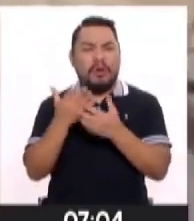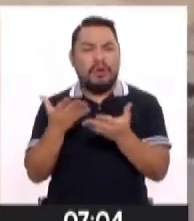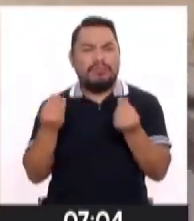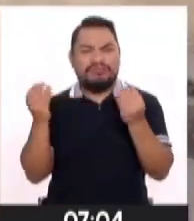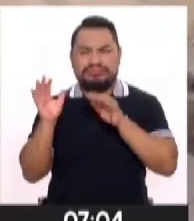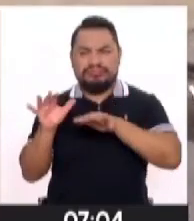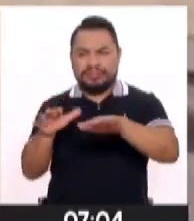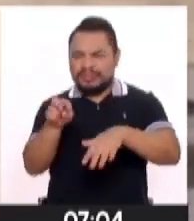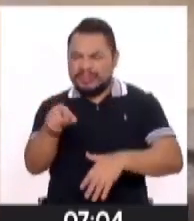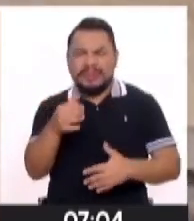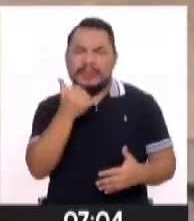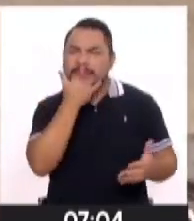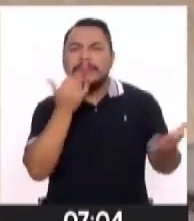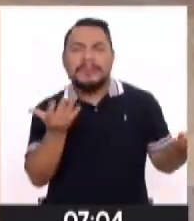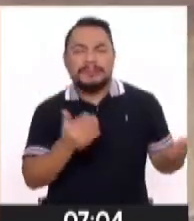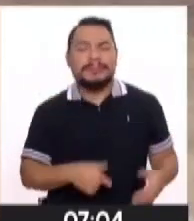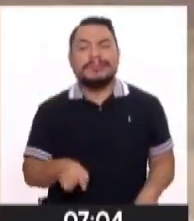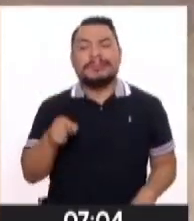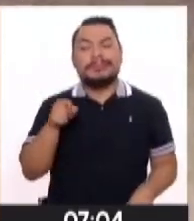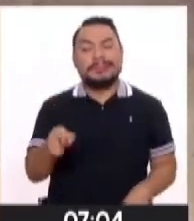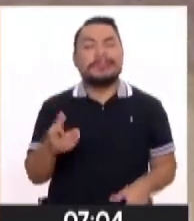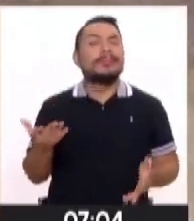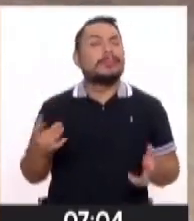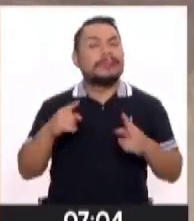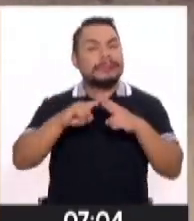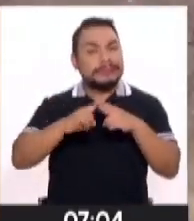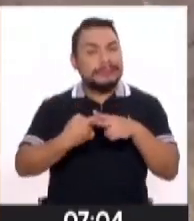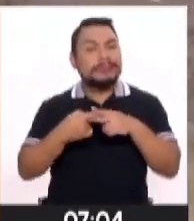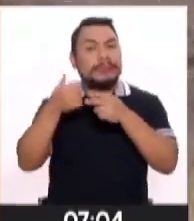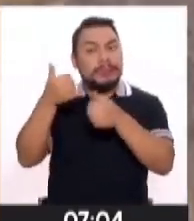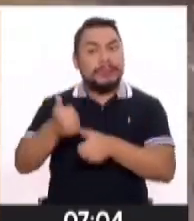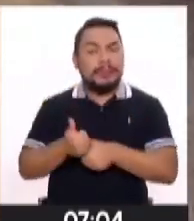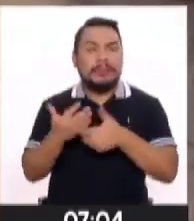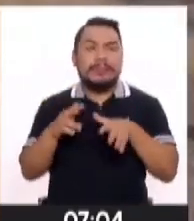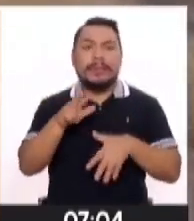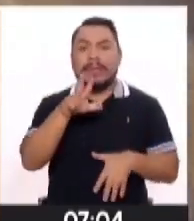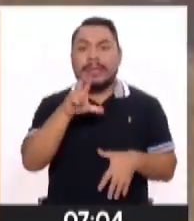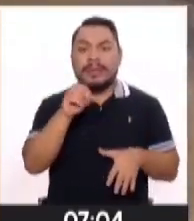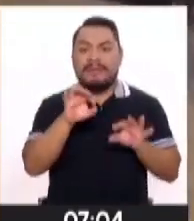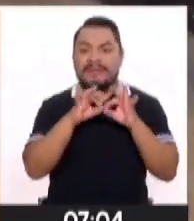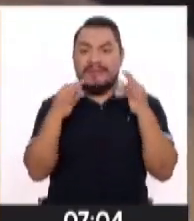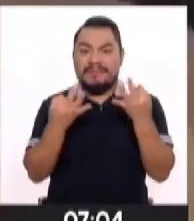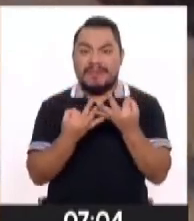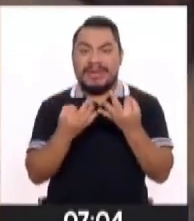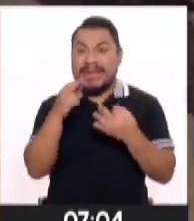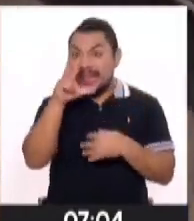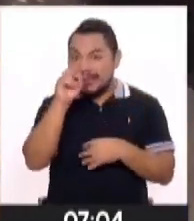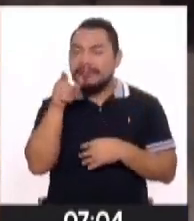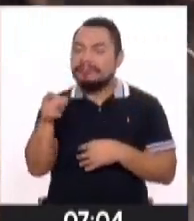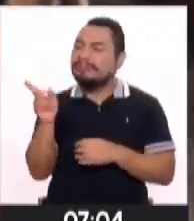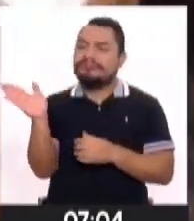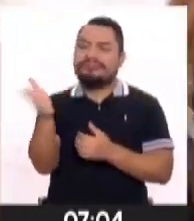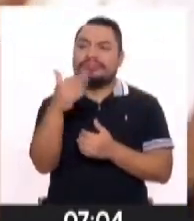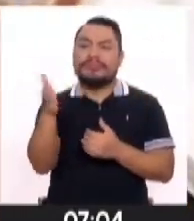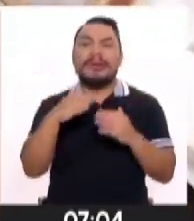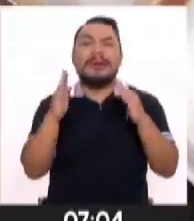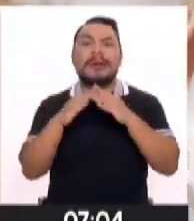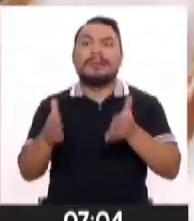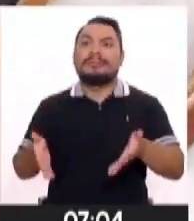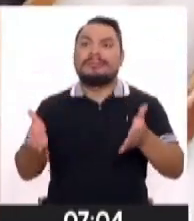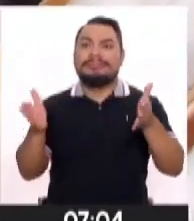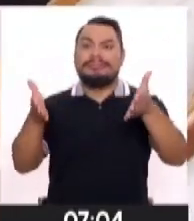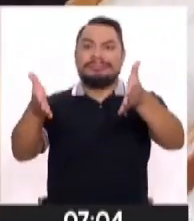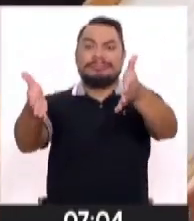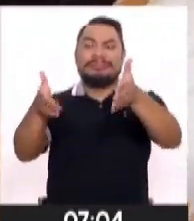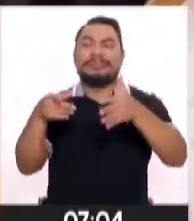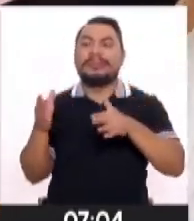a inicios de agosto, alrededor de 30 familias fueron desalojadas de una vivienda que se encuentra aquí